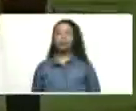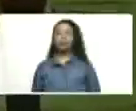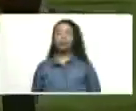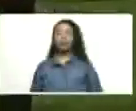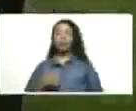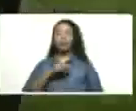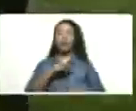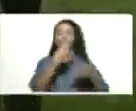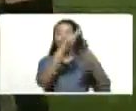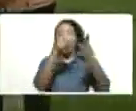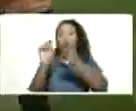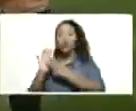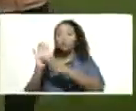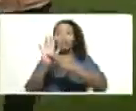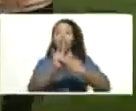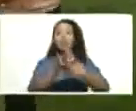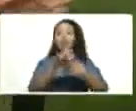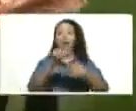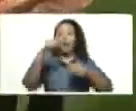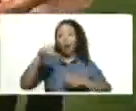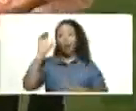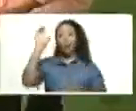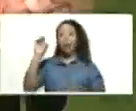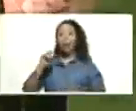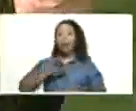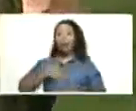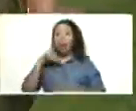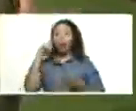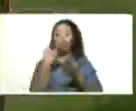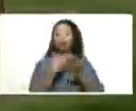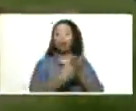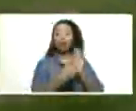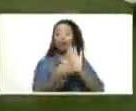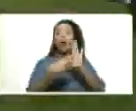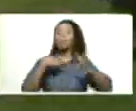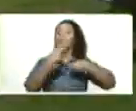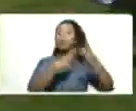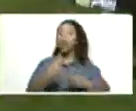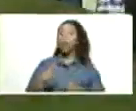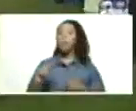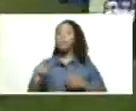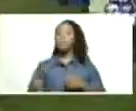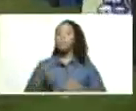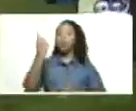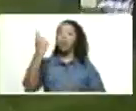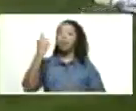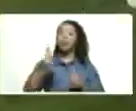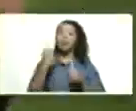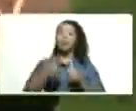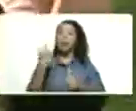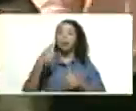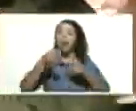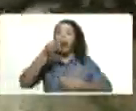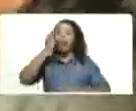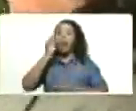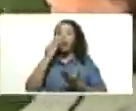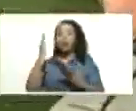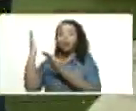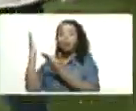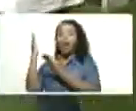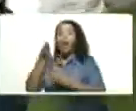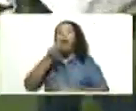varios lugares del país y les podemos mostrar la producción primaria de café, aquí con